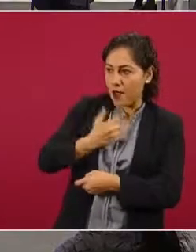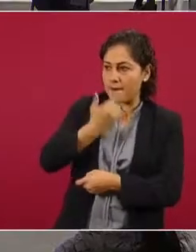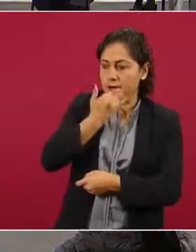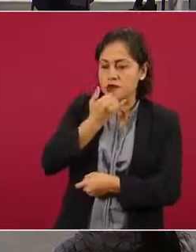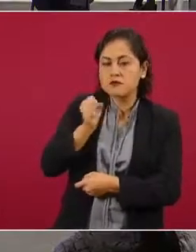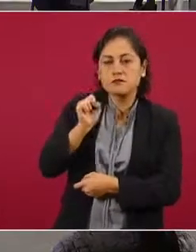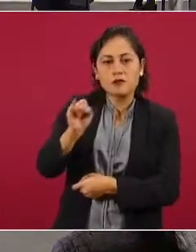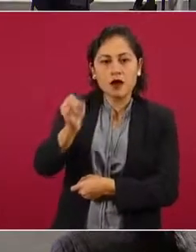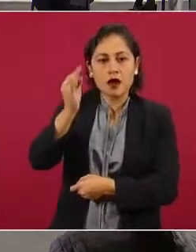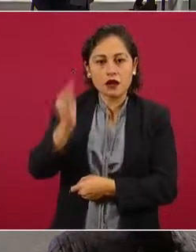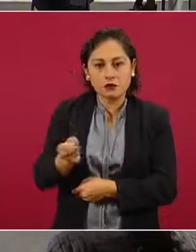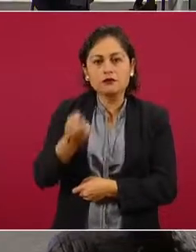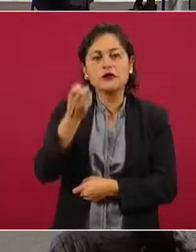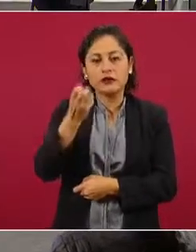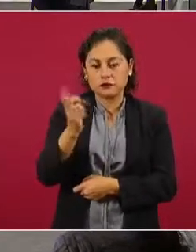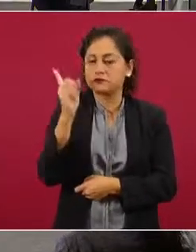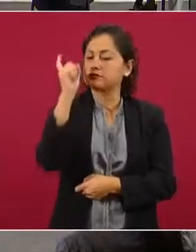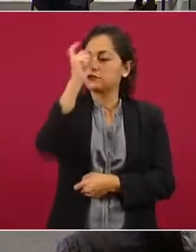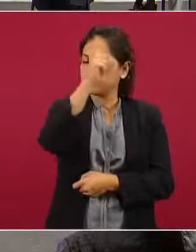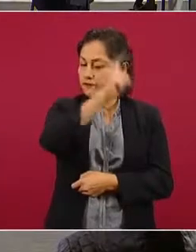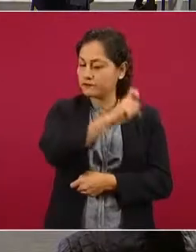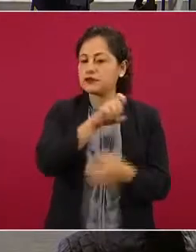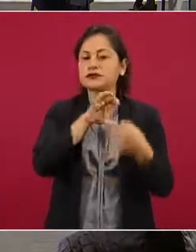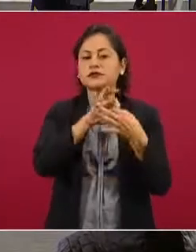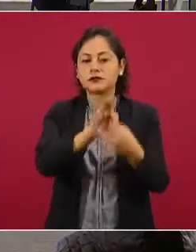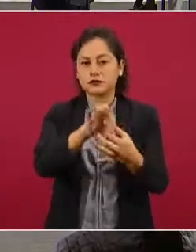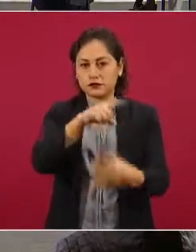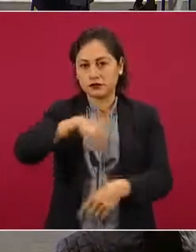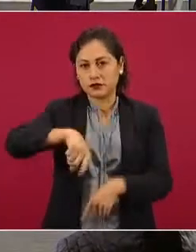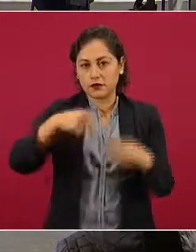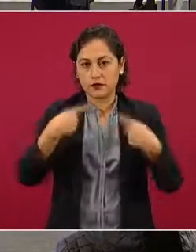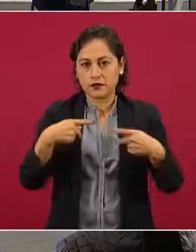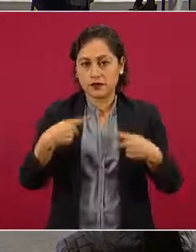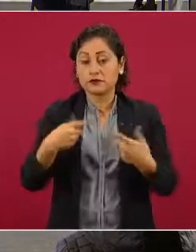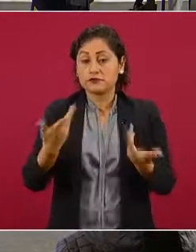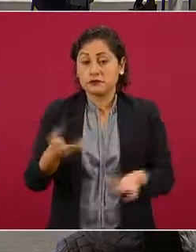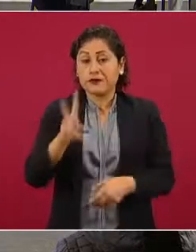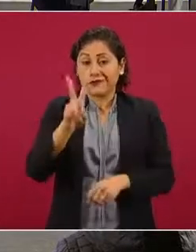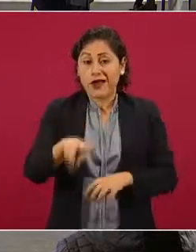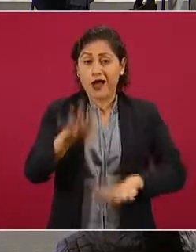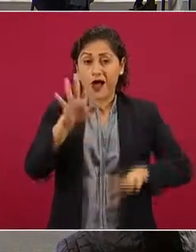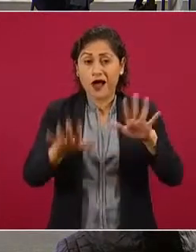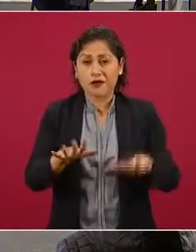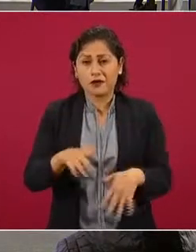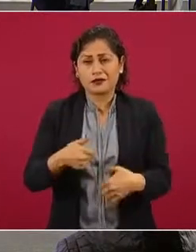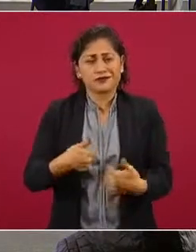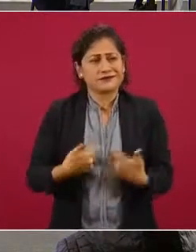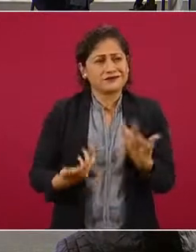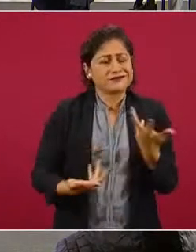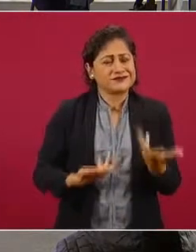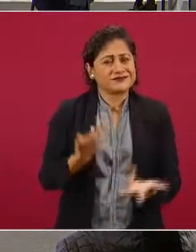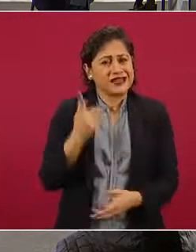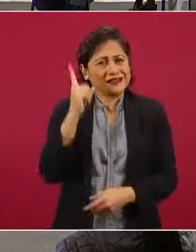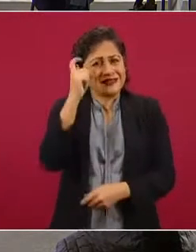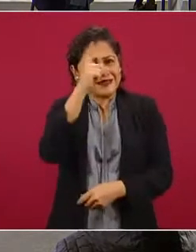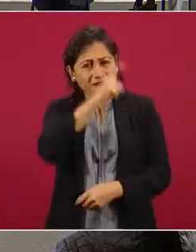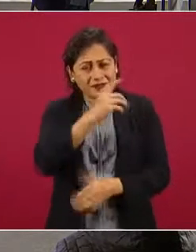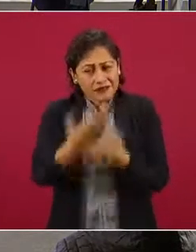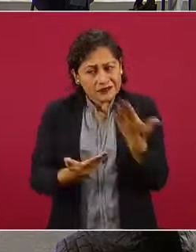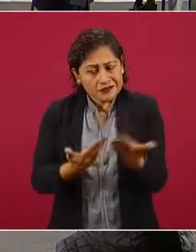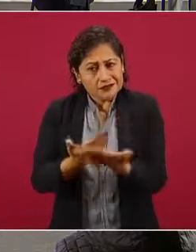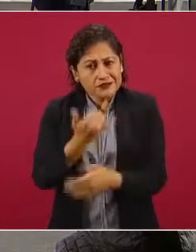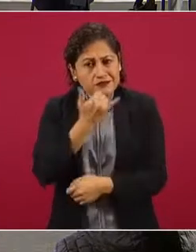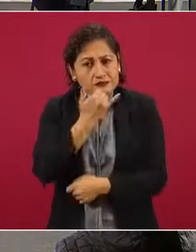los demás. Hay una resistencia natural a disculparse porque quien lo hace siente que